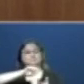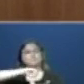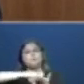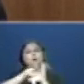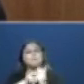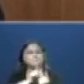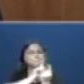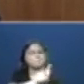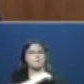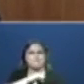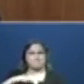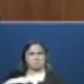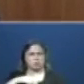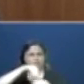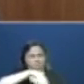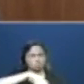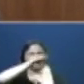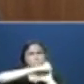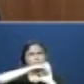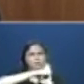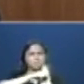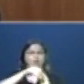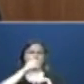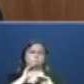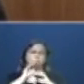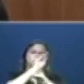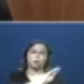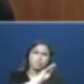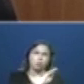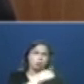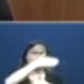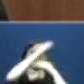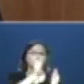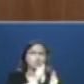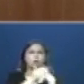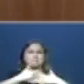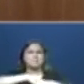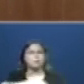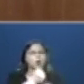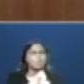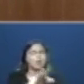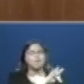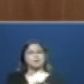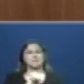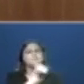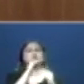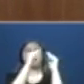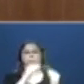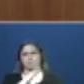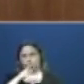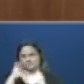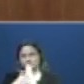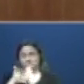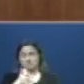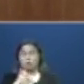contener medidas de prevención de atención de inserción laboral y otras en materia de vivienda que también veremos enseguida el acceso a esta